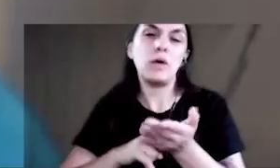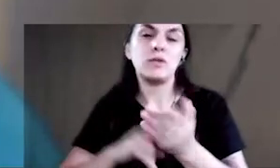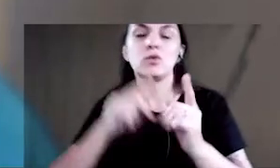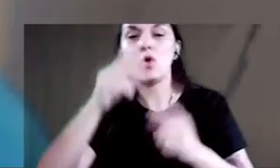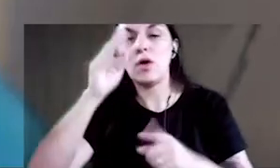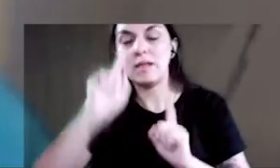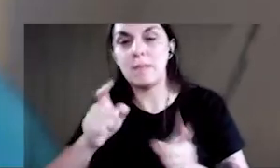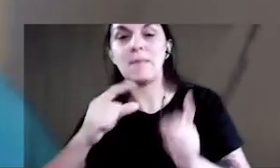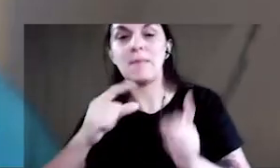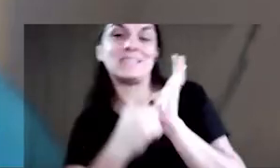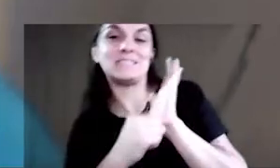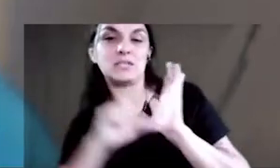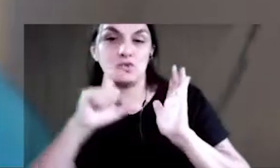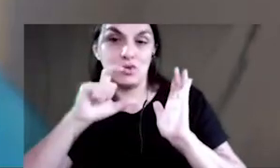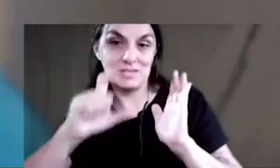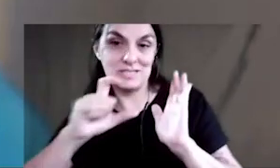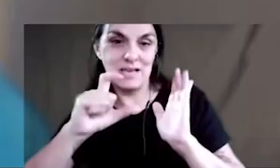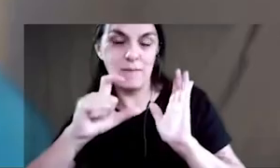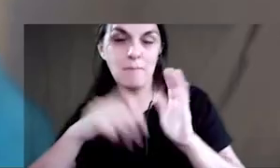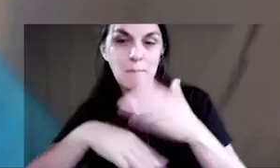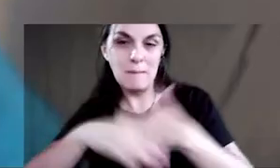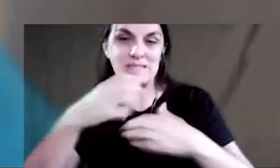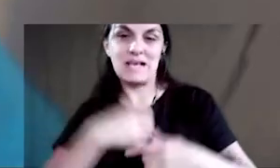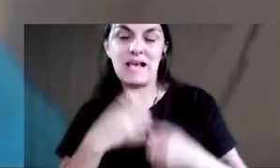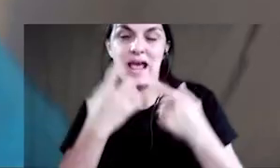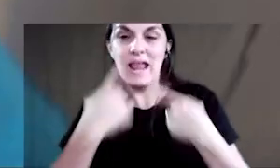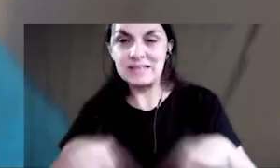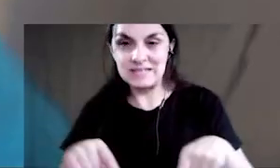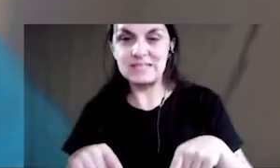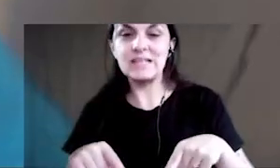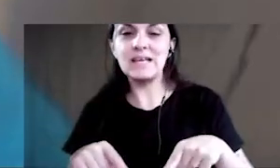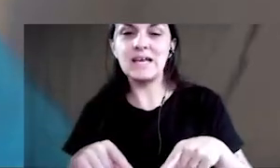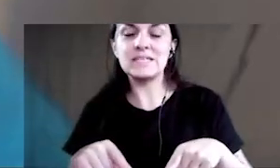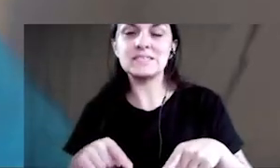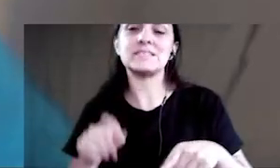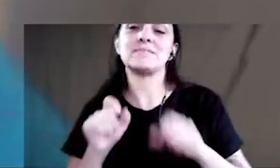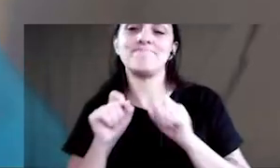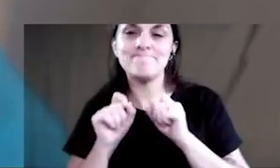C, por las características propias que tiene